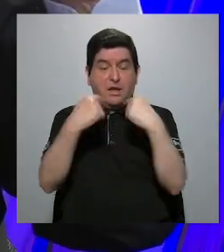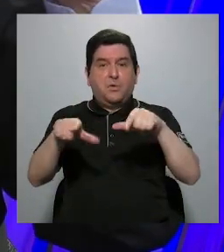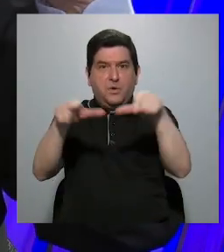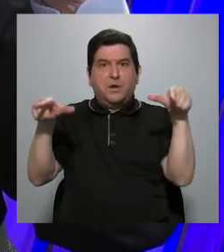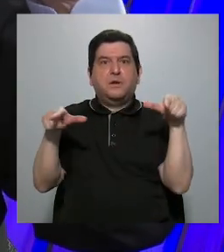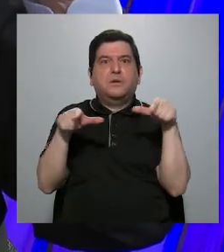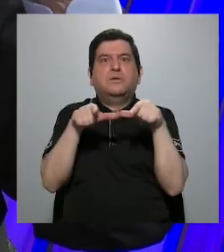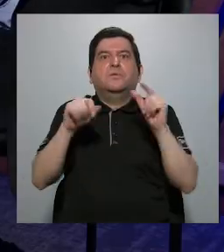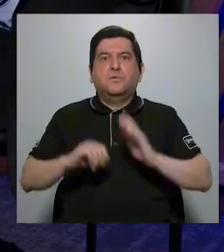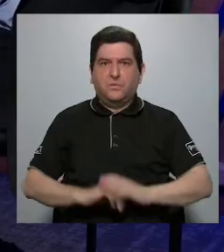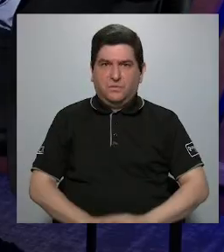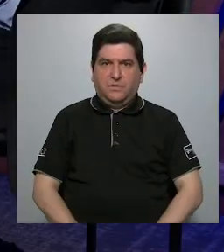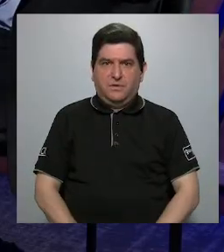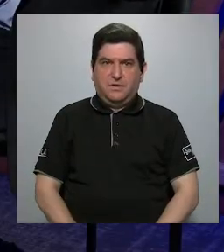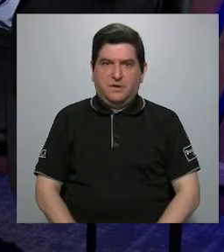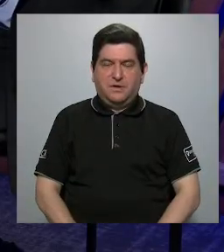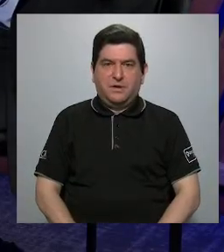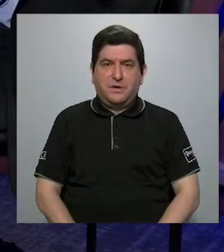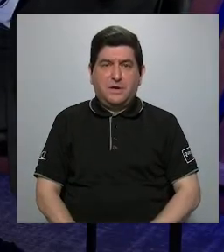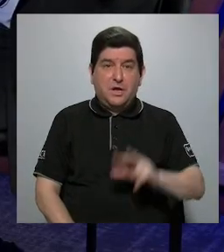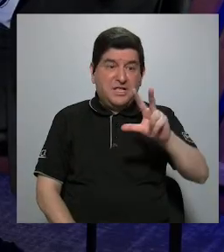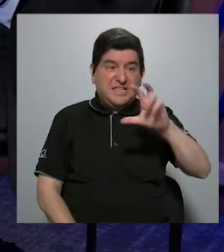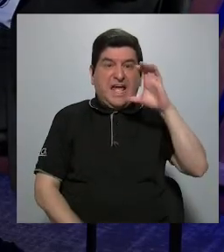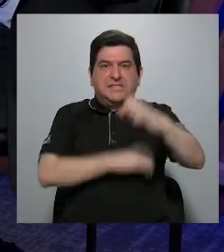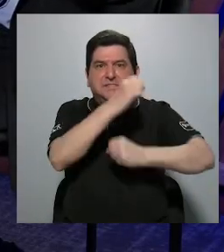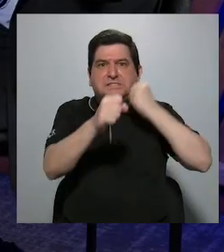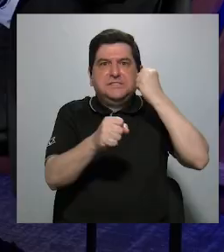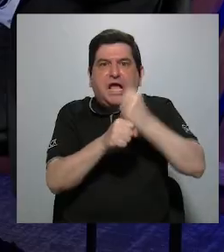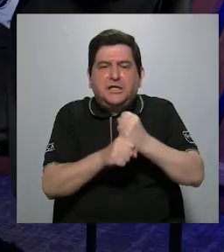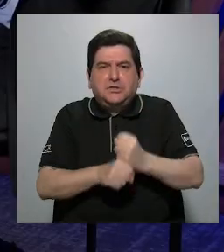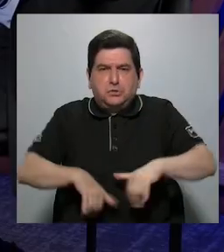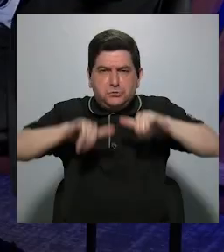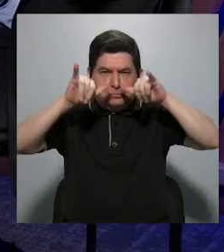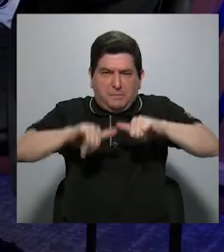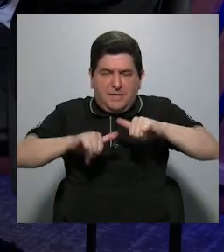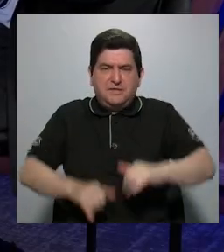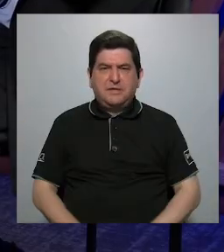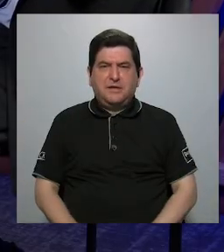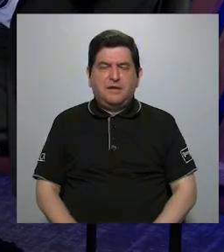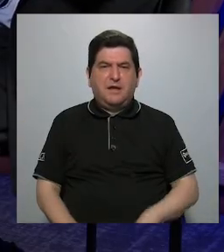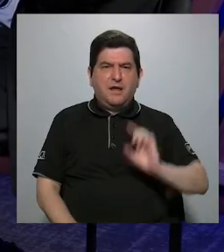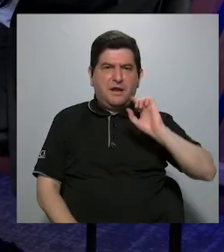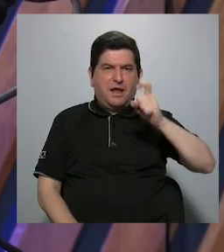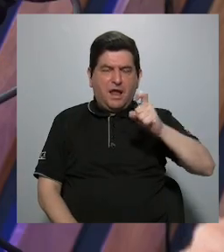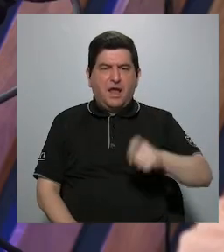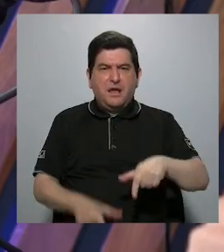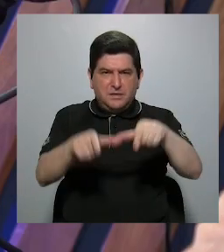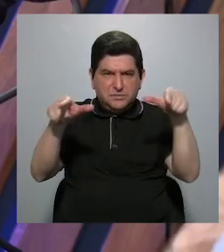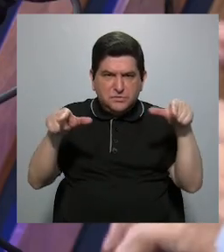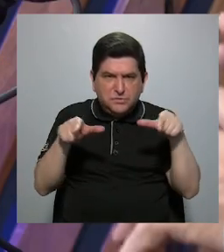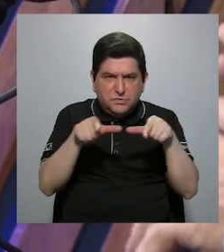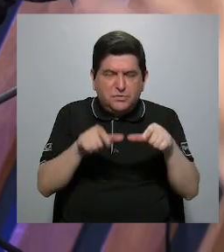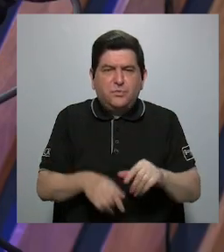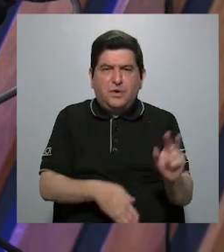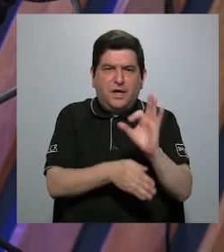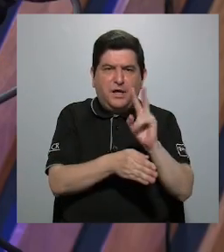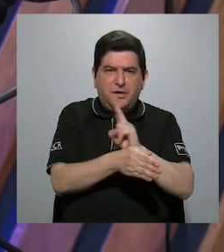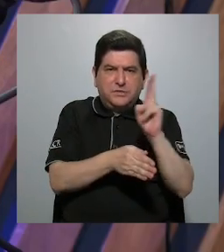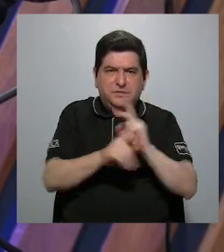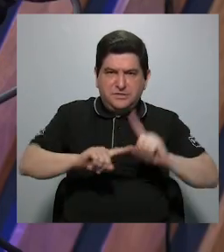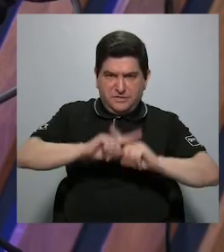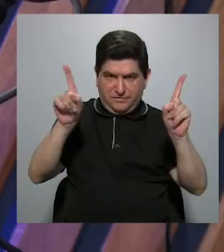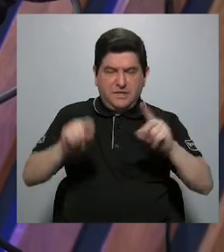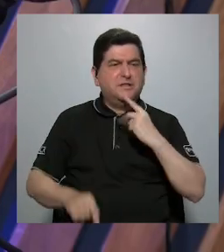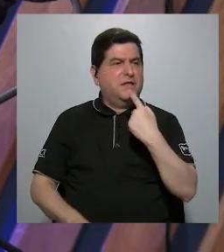venía de un lugar donde por 300 años se fueron acumulando exconventos y cosas,